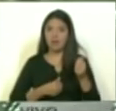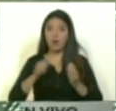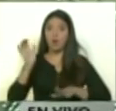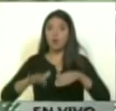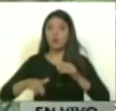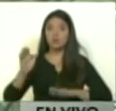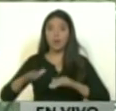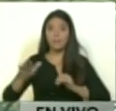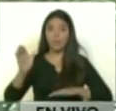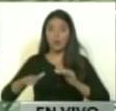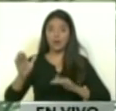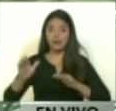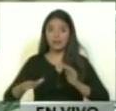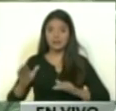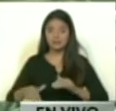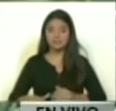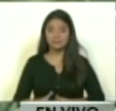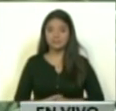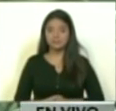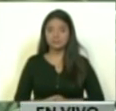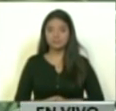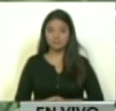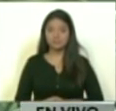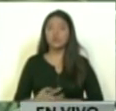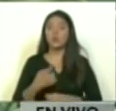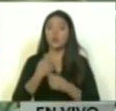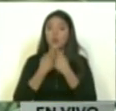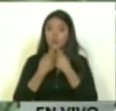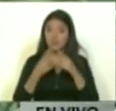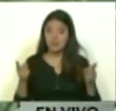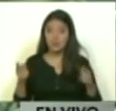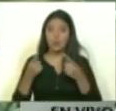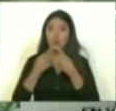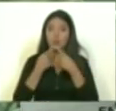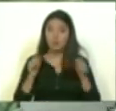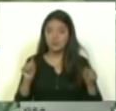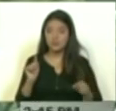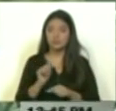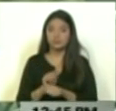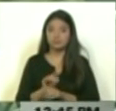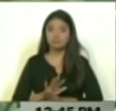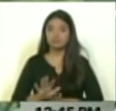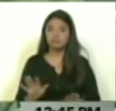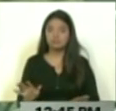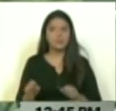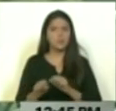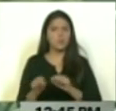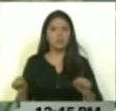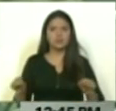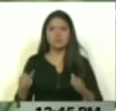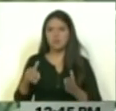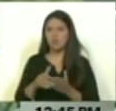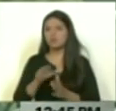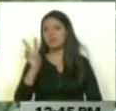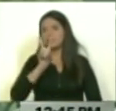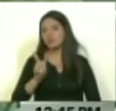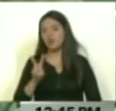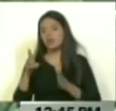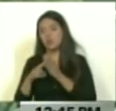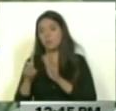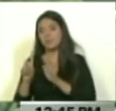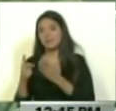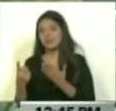de Manos Duras Barreto, lo digo. No pudieron con Venezuela en el 2016 y